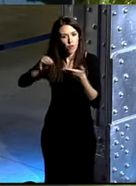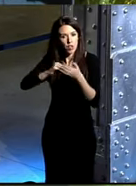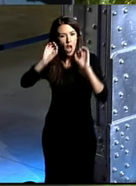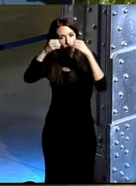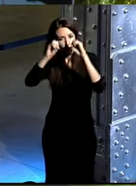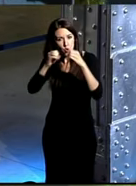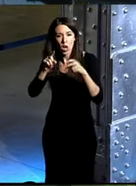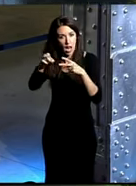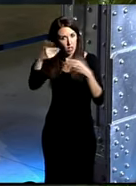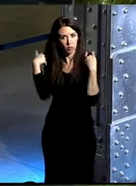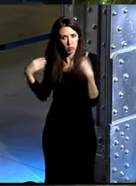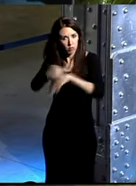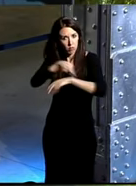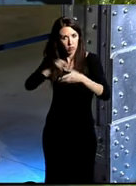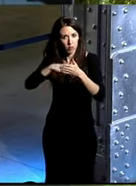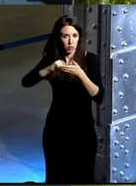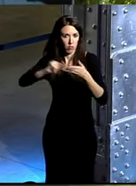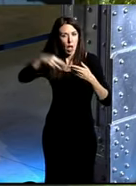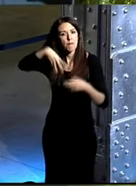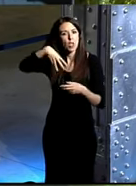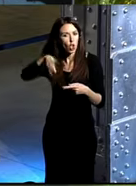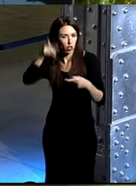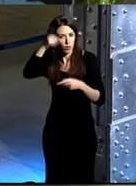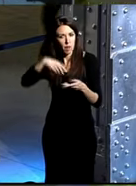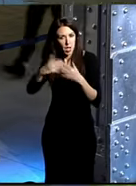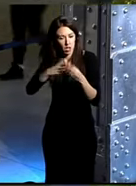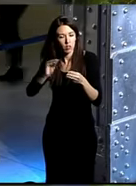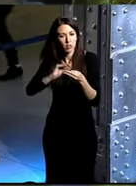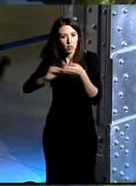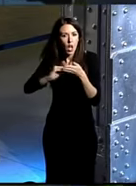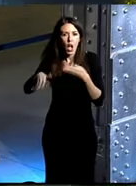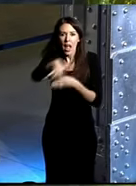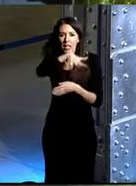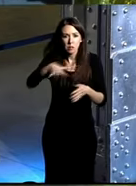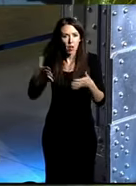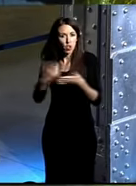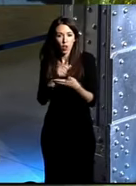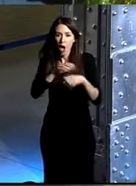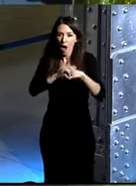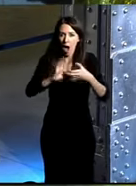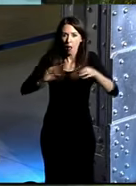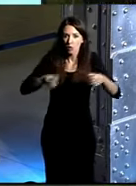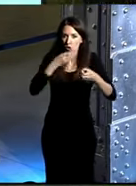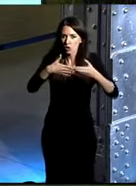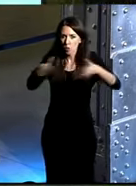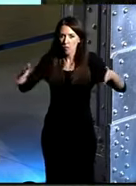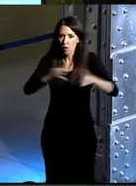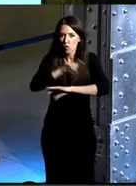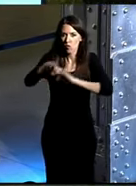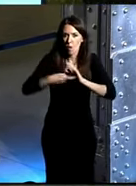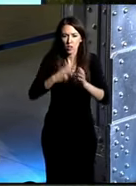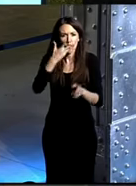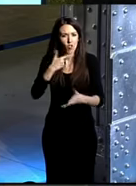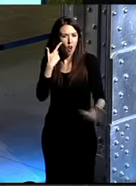Google y que ha hecho las oficinas de Microsoft. Entonces estamos haciendo un espacio que es totalmente amistoso, un espacio que es totalmente abierto, un espacio que